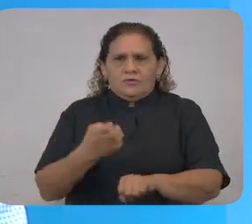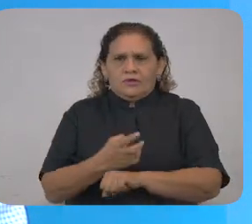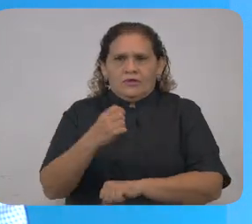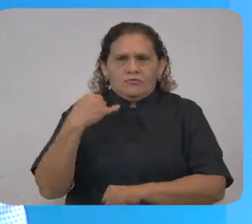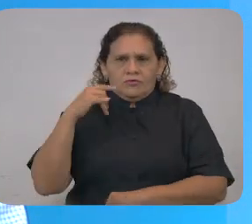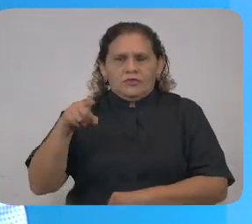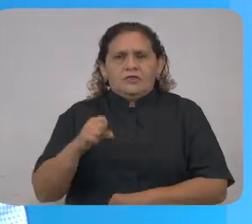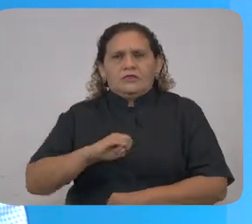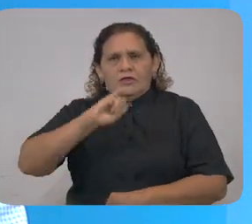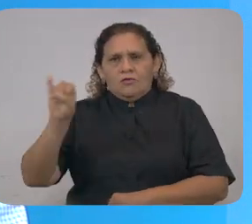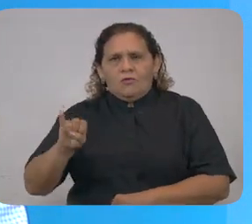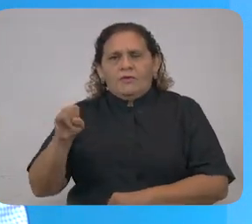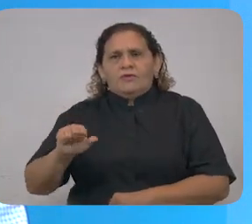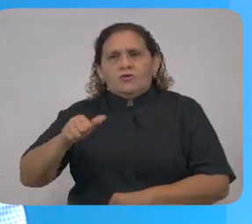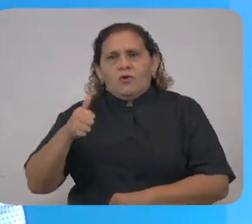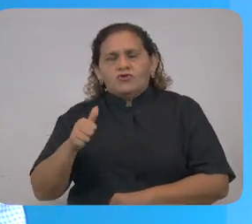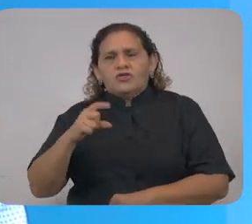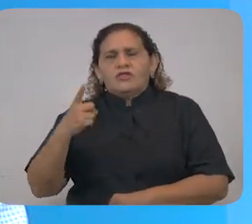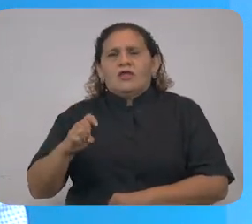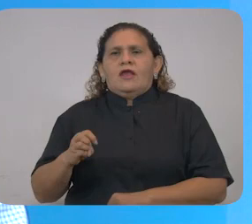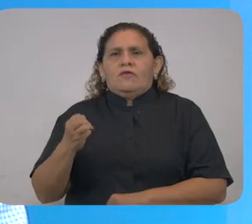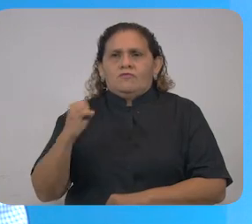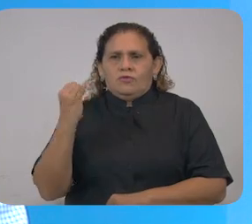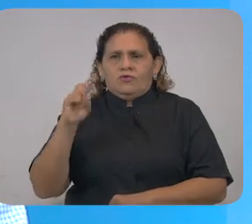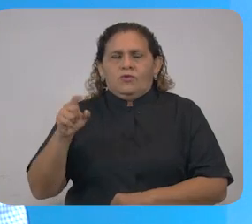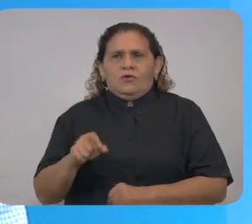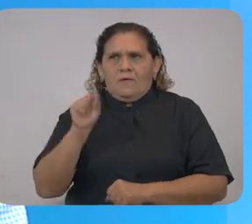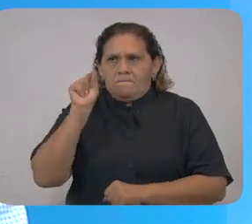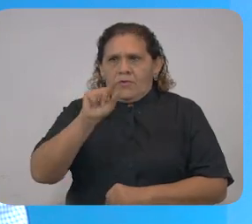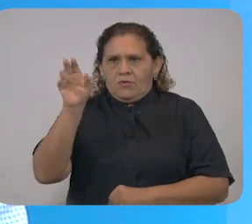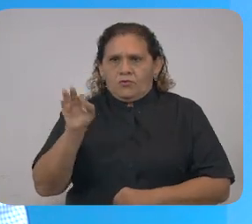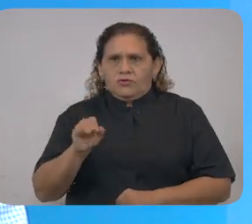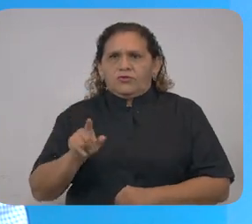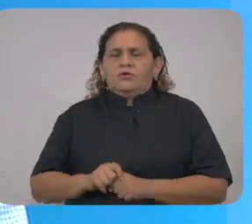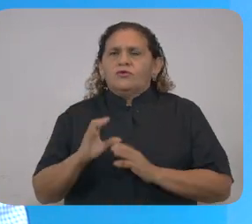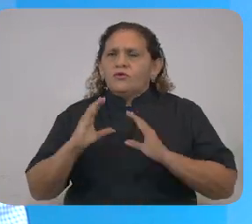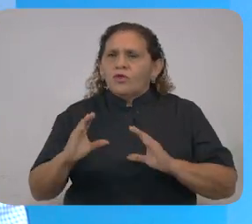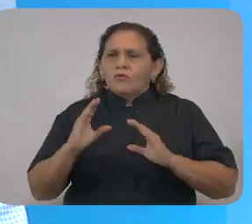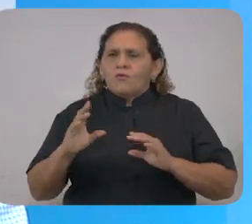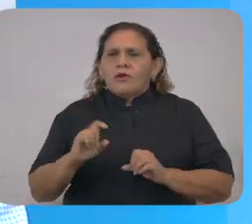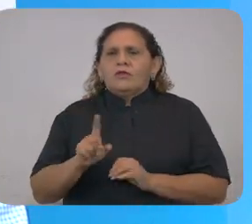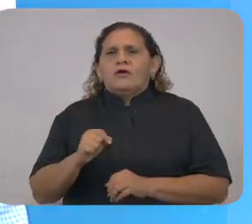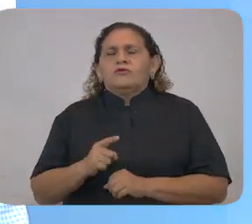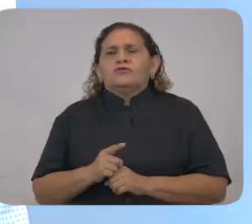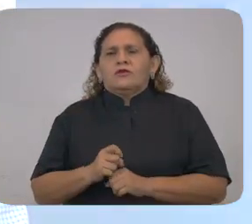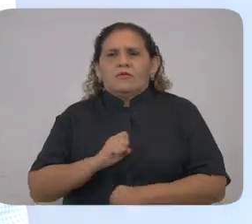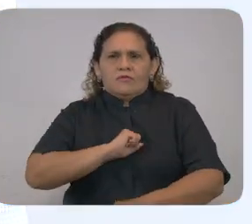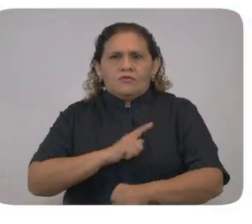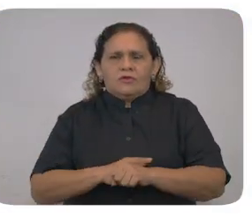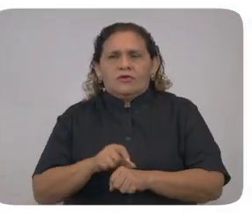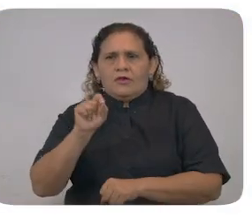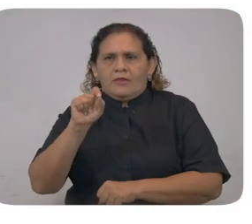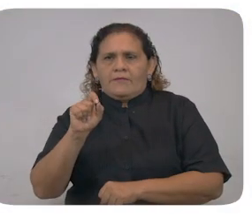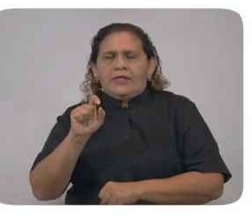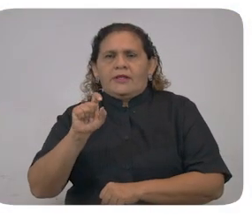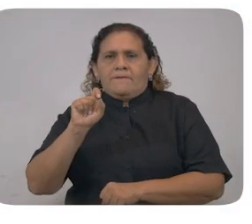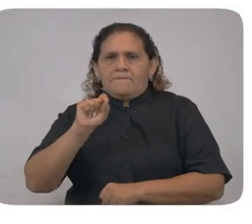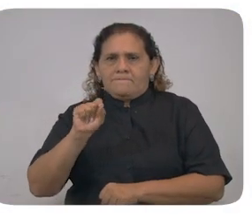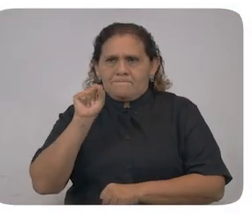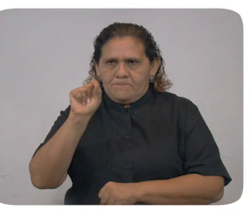Yucatán este jueves 11 de junio. Porcentaje de ocupación de cuidados intensivos total del